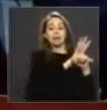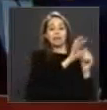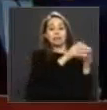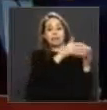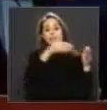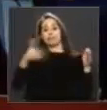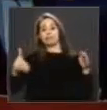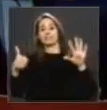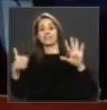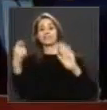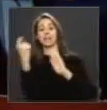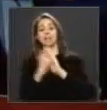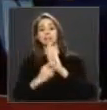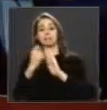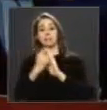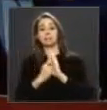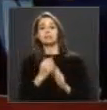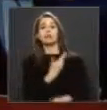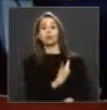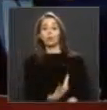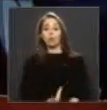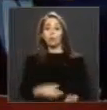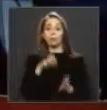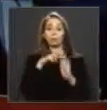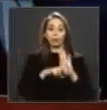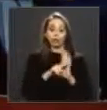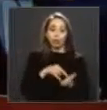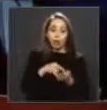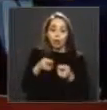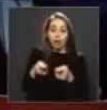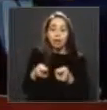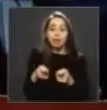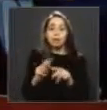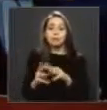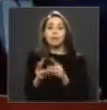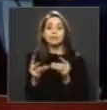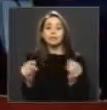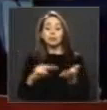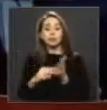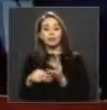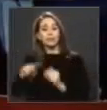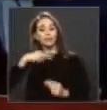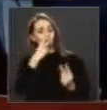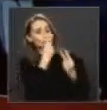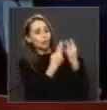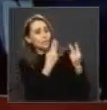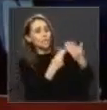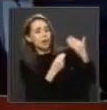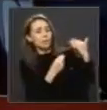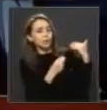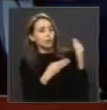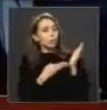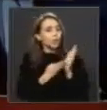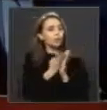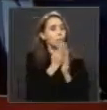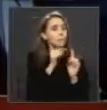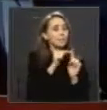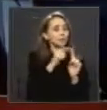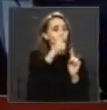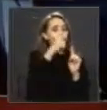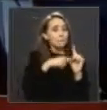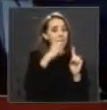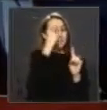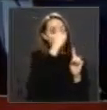gobierno envía un proyecto para resolver un problema que visualizamos al inicio del mes de